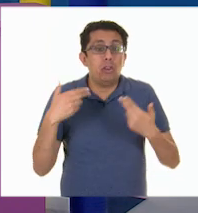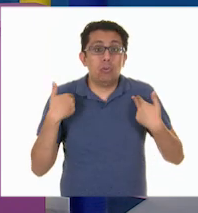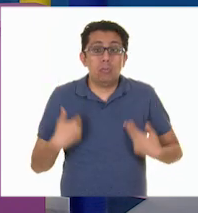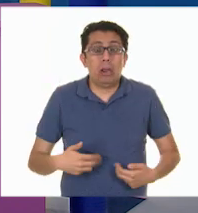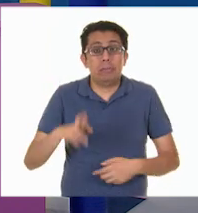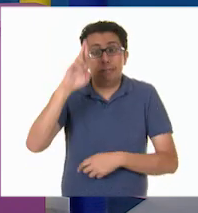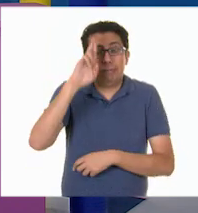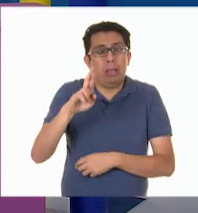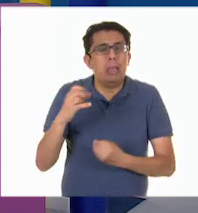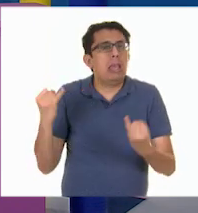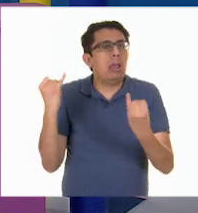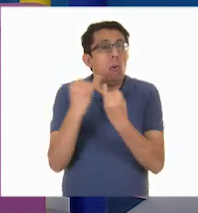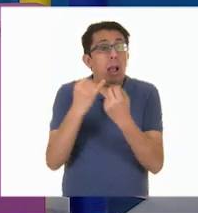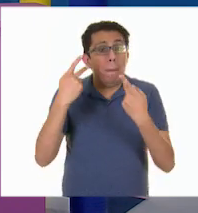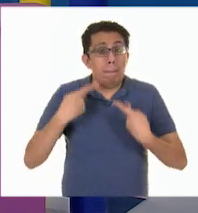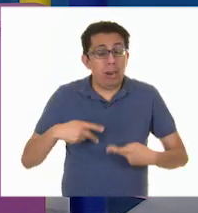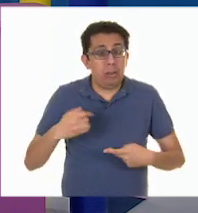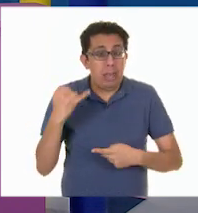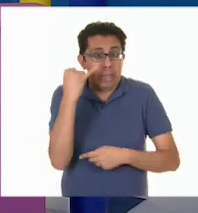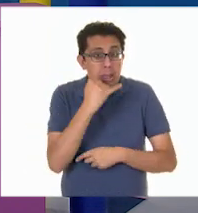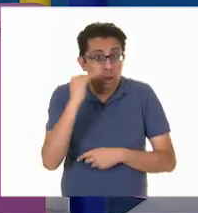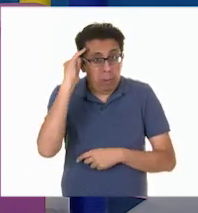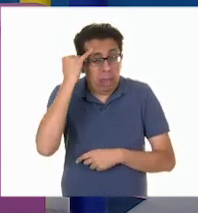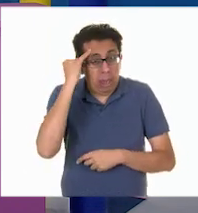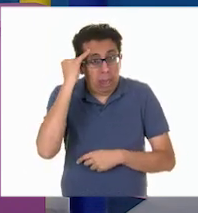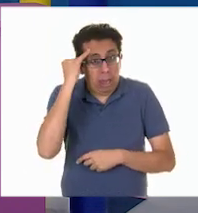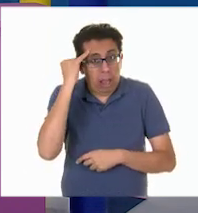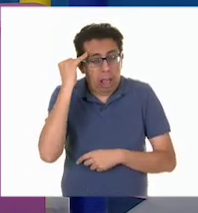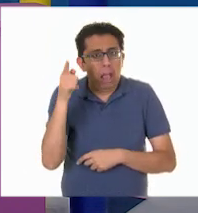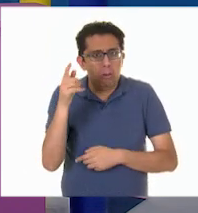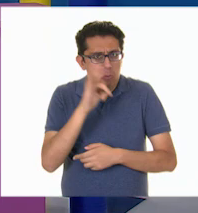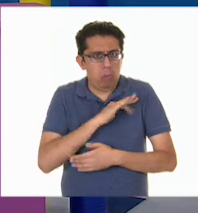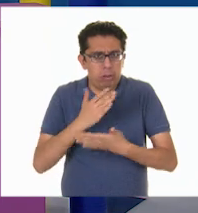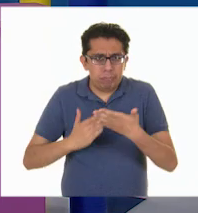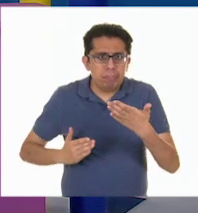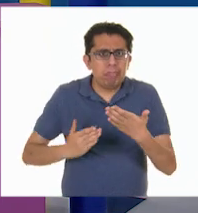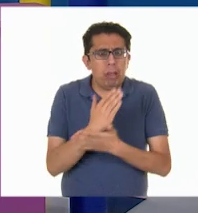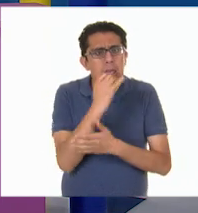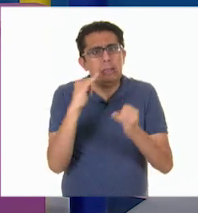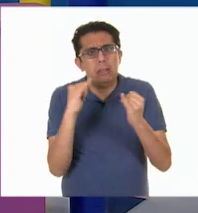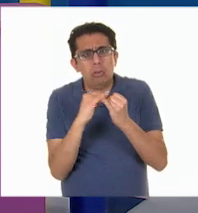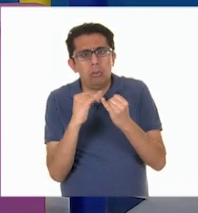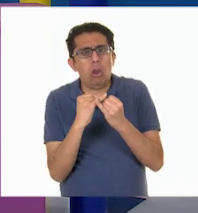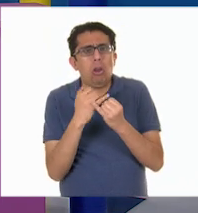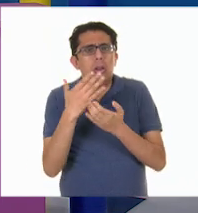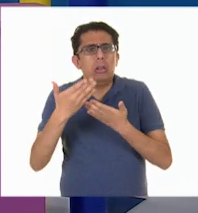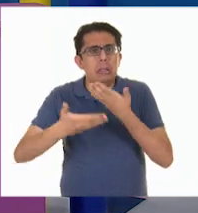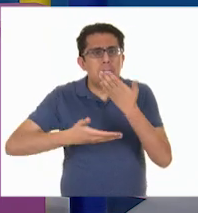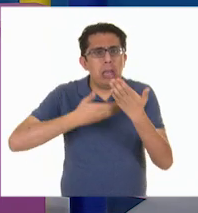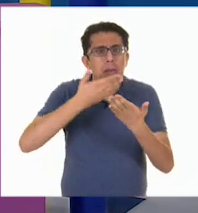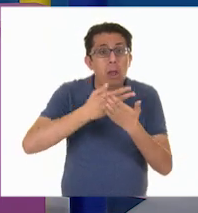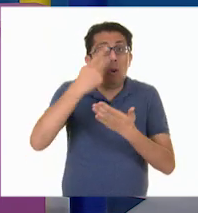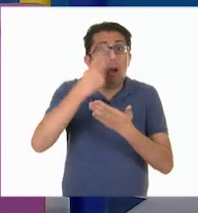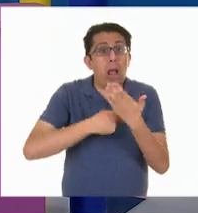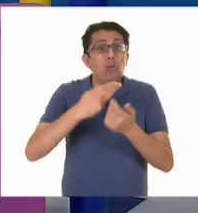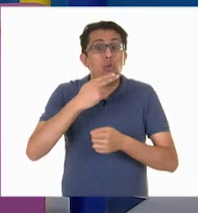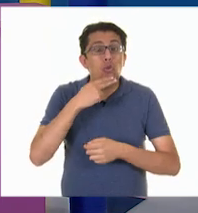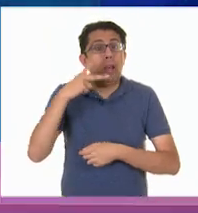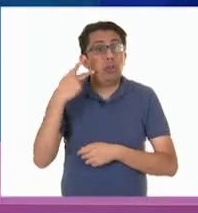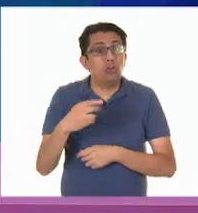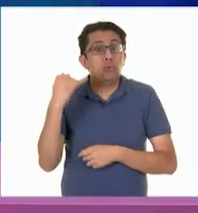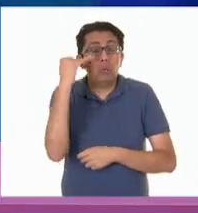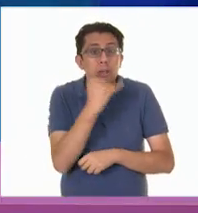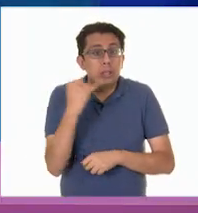población hablante de lengua indígena el acceso a las instituciones, a los programas y servicios en su lengua. Y